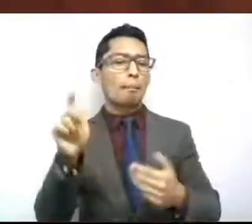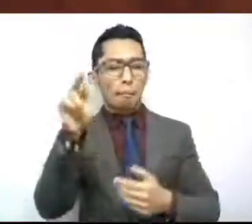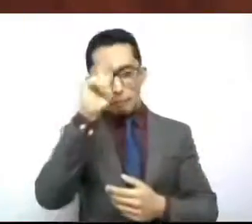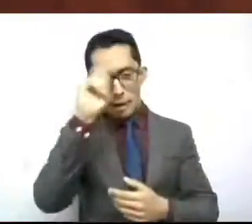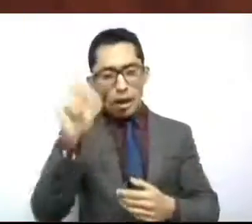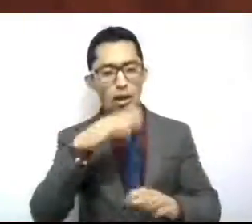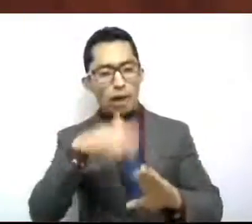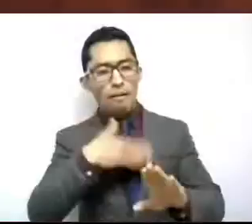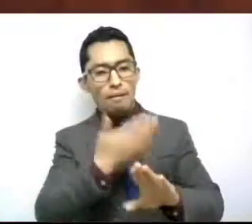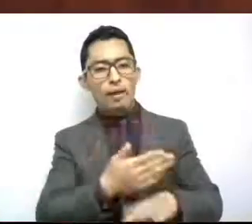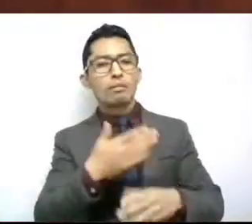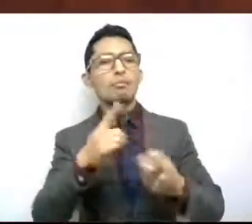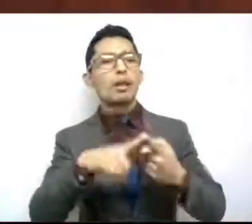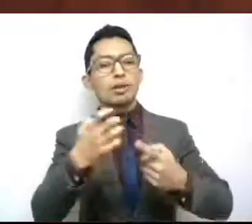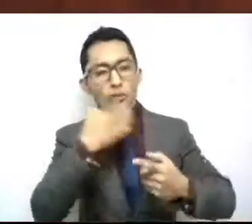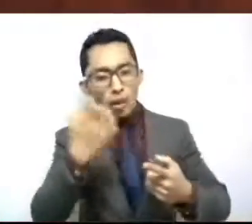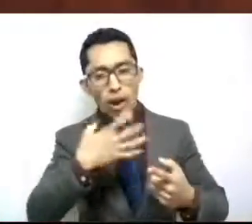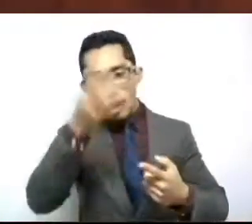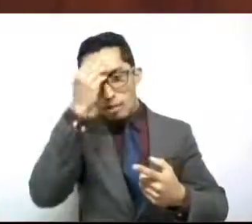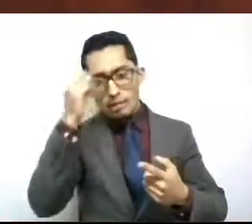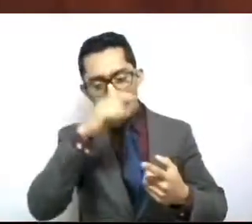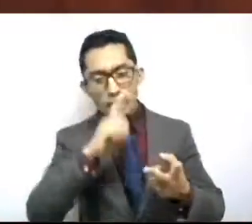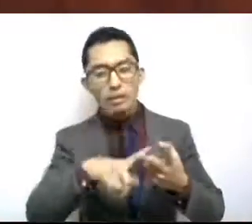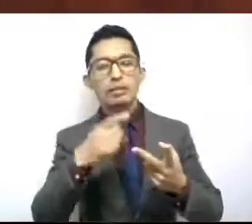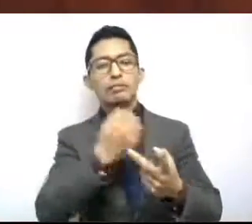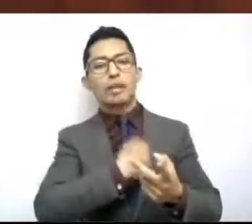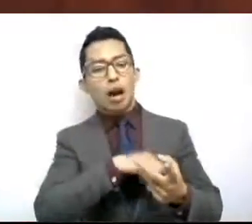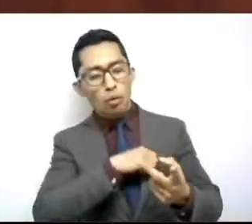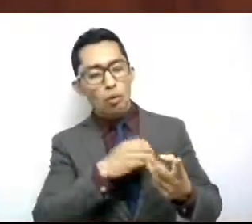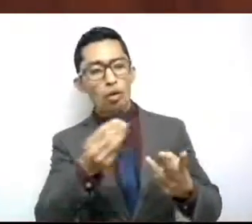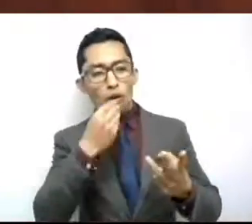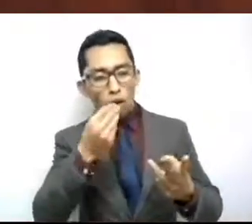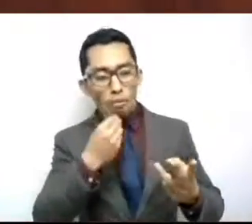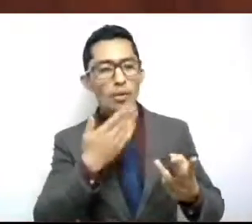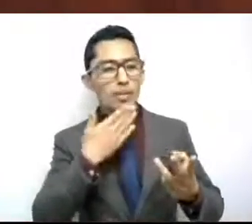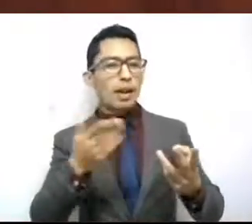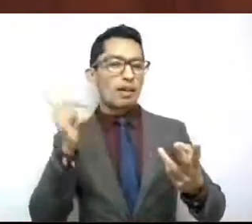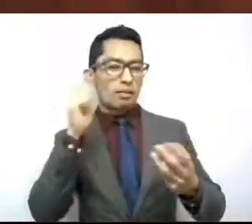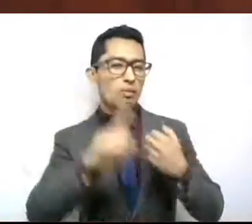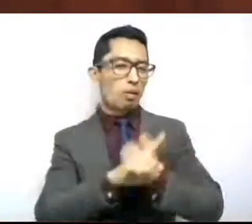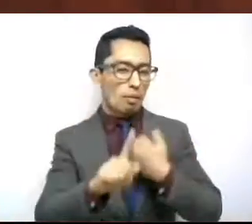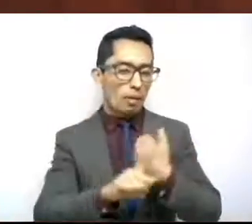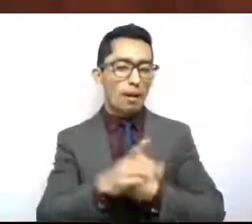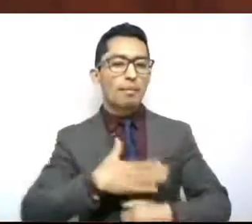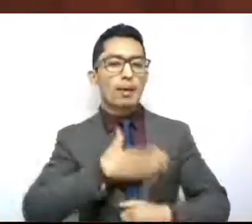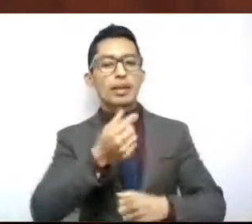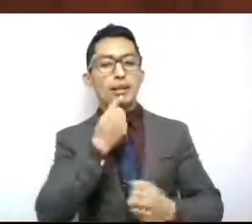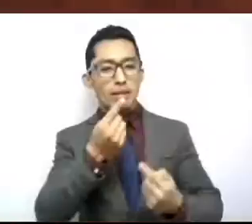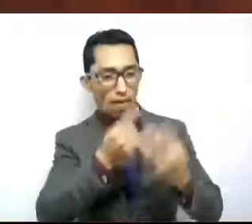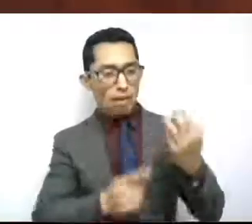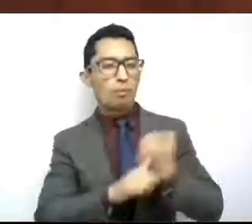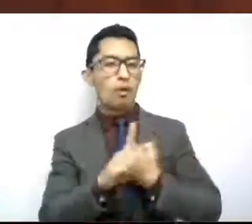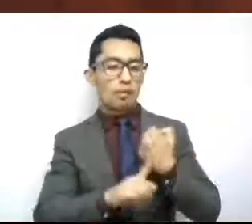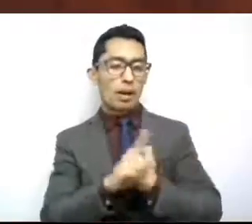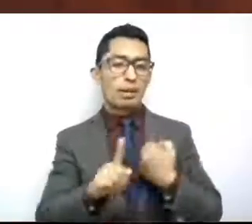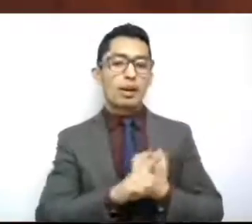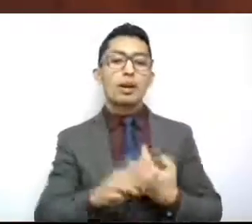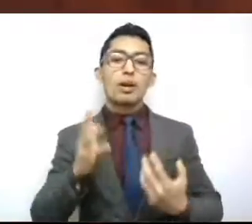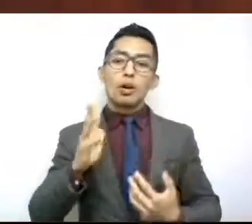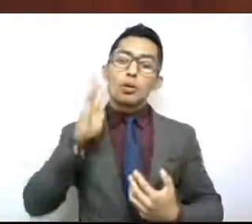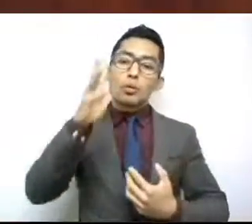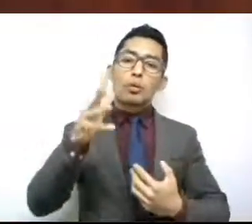la educación, la salud, la nutrición y el bienestar de los niños. El futuro de toda